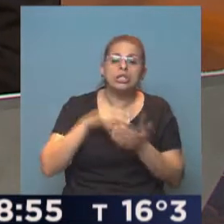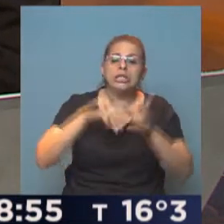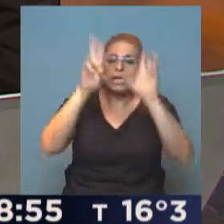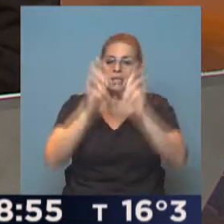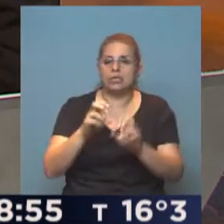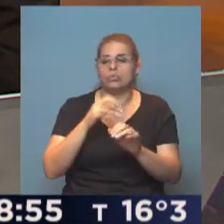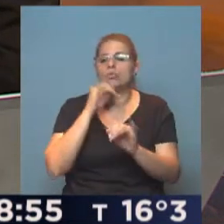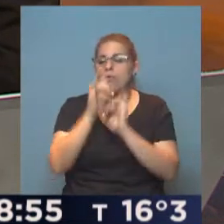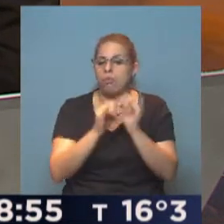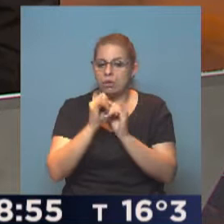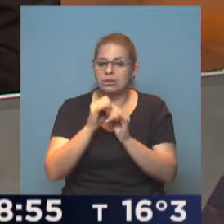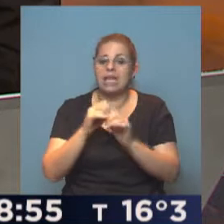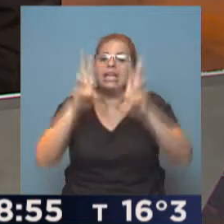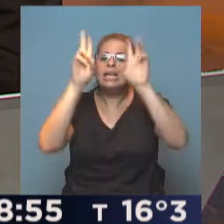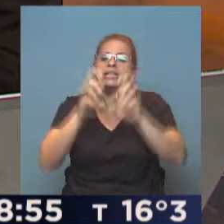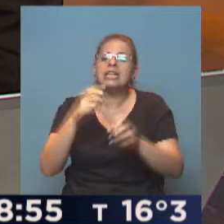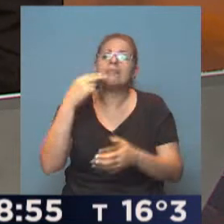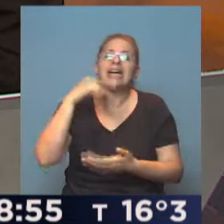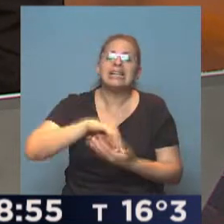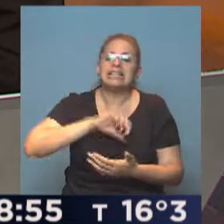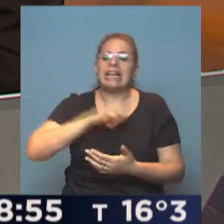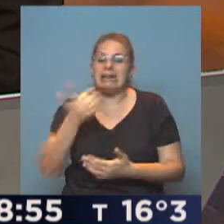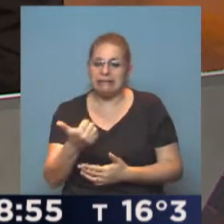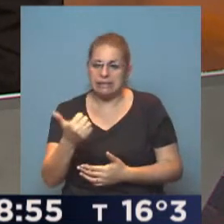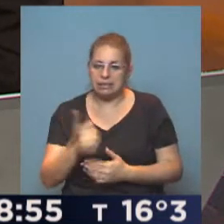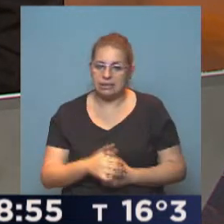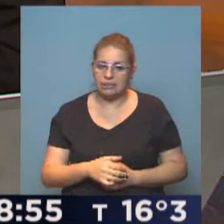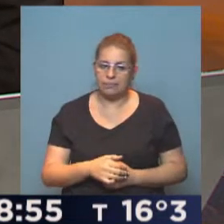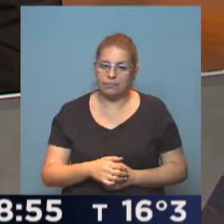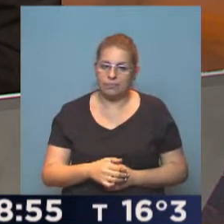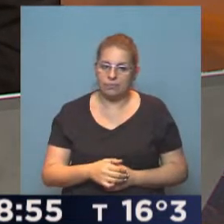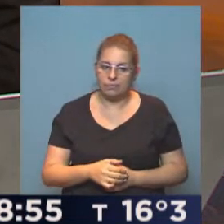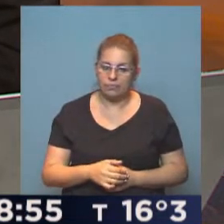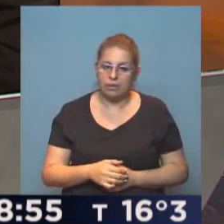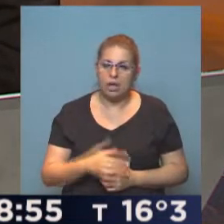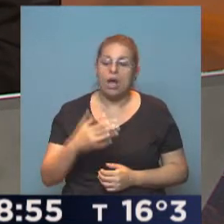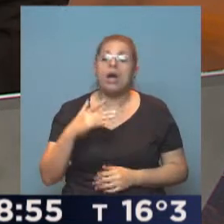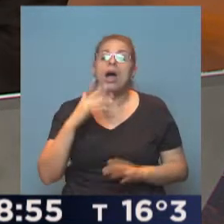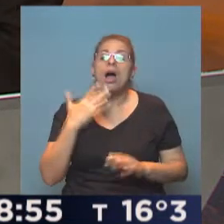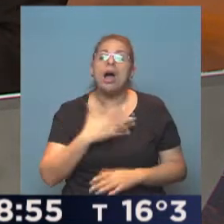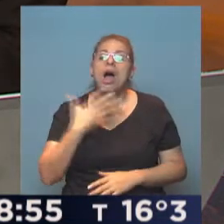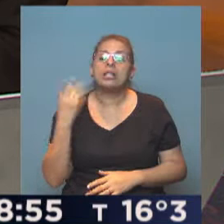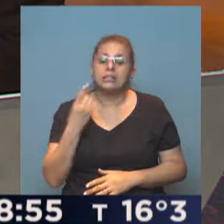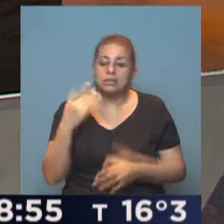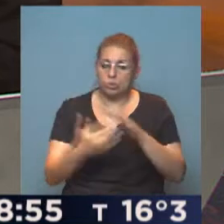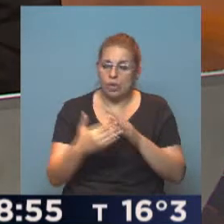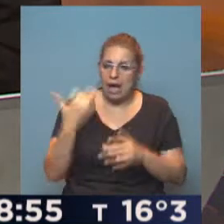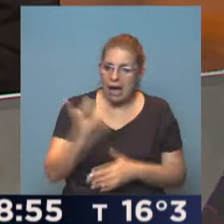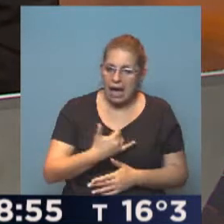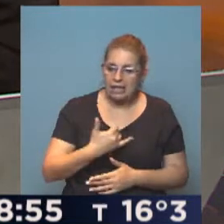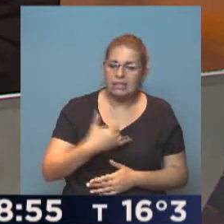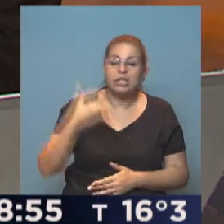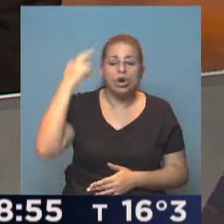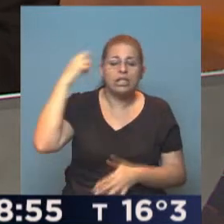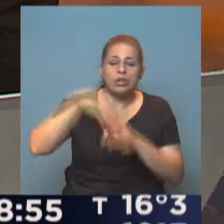siempre damos y el tema es ganancias. Claro. Ni más ni menos que al titular de la bancada tenemos. Claro, exactamente, porque hubo una fuerte discusión en el es.